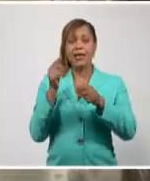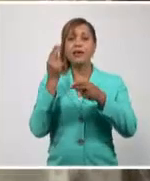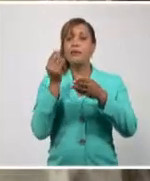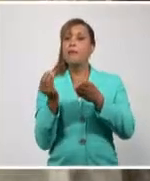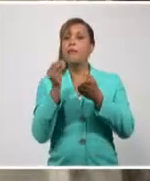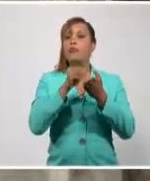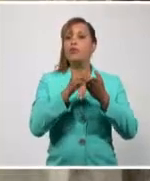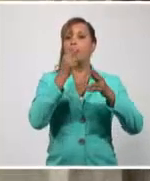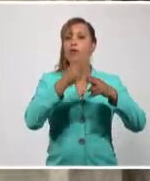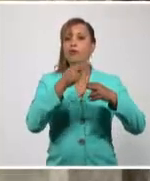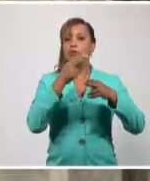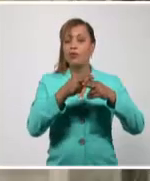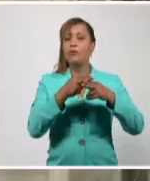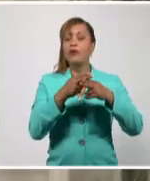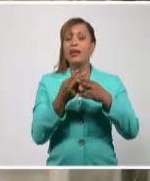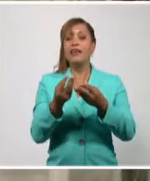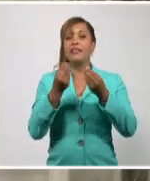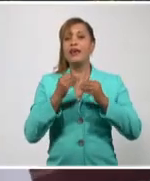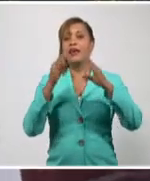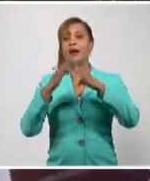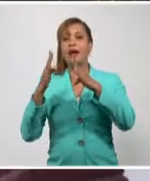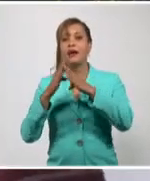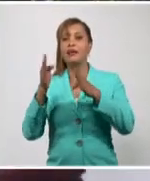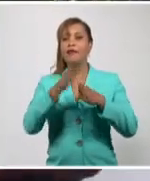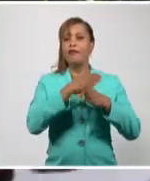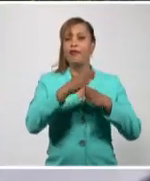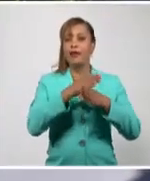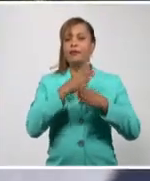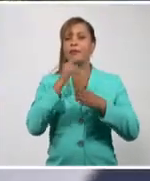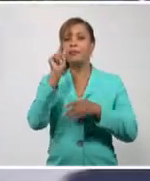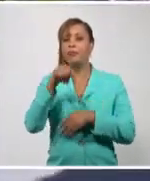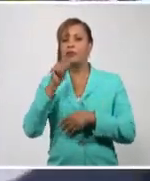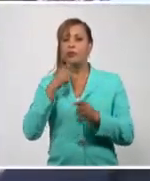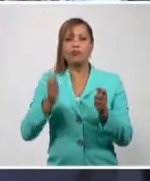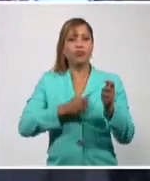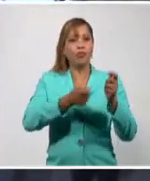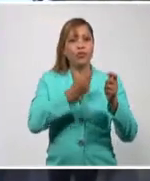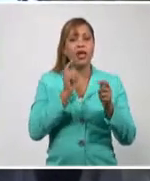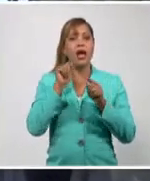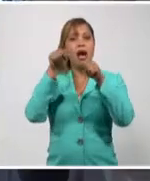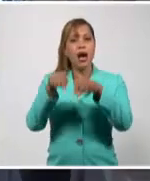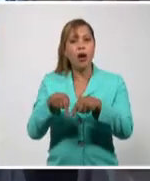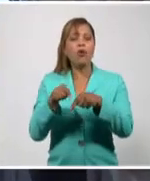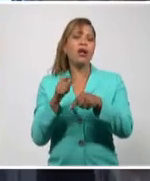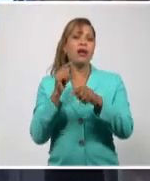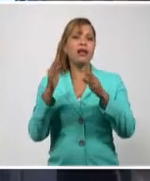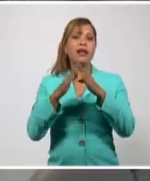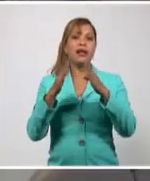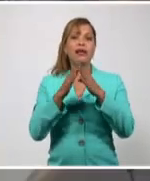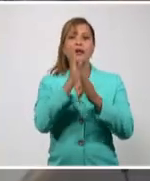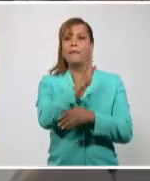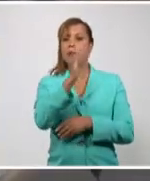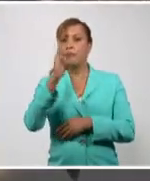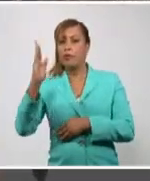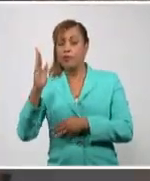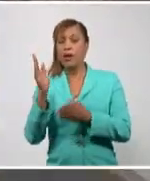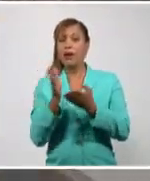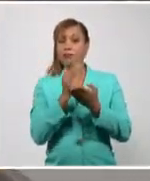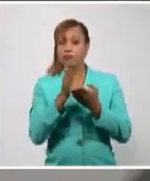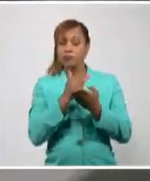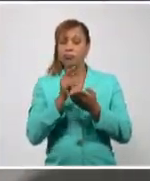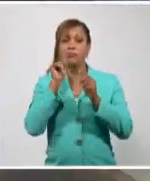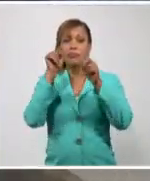diera cobija a tantos patriotas e ideas independentistas. Donde actualmente está ubicada la Biblioteca Provincial, radicó la Sociedad Filarmónica,